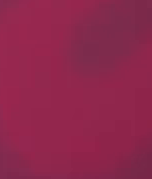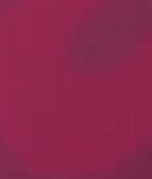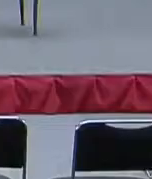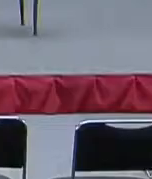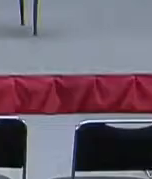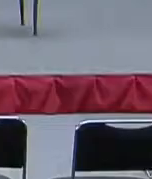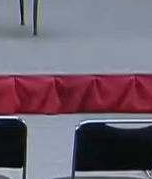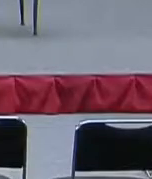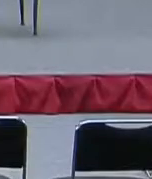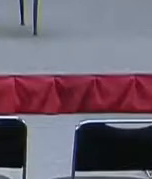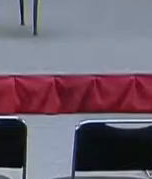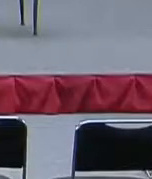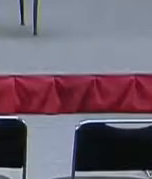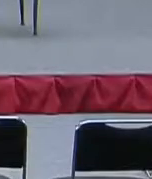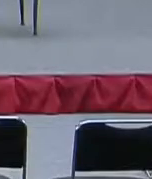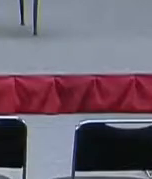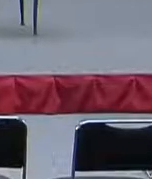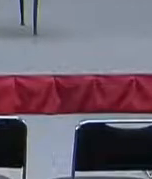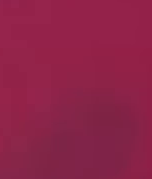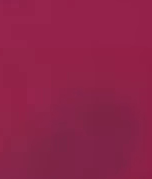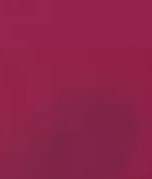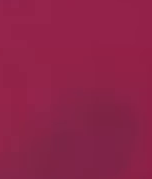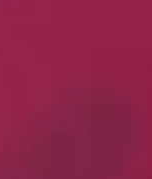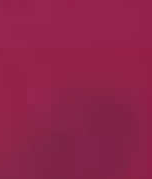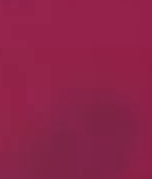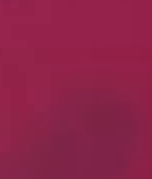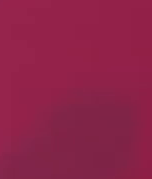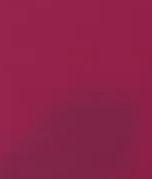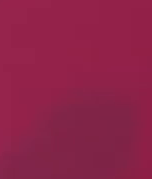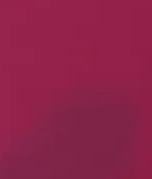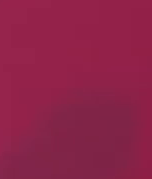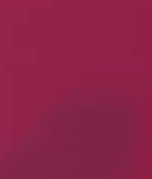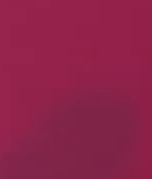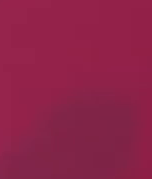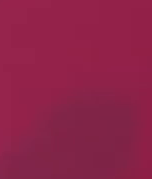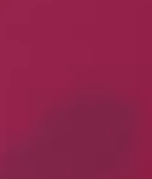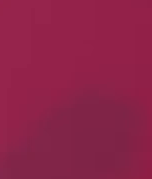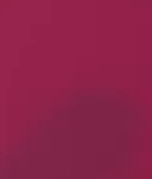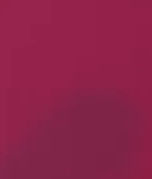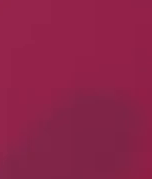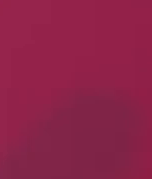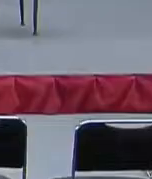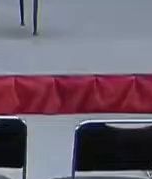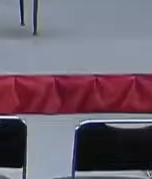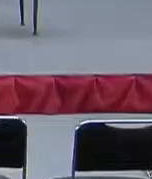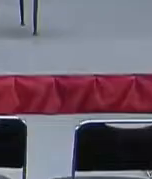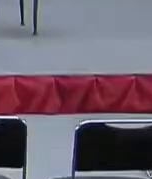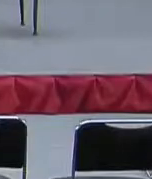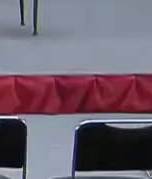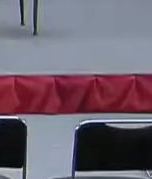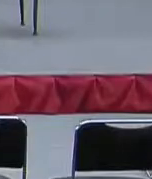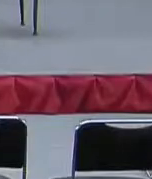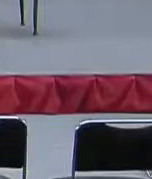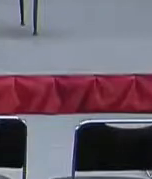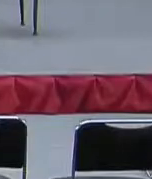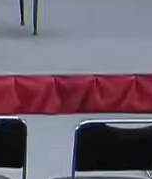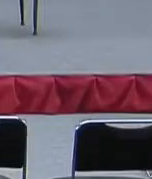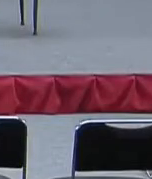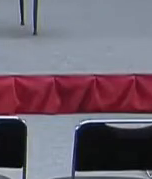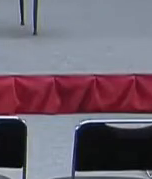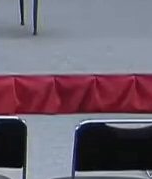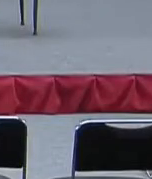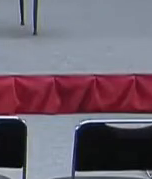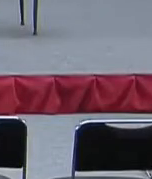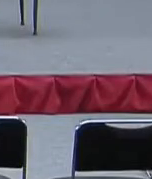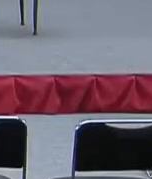todos los quehaceres de desarrollo tecnológico en el país, con una profunda visión humanística. Entonces, no sé si con eso